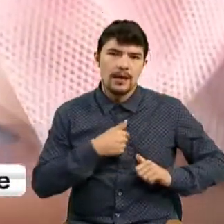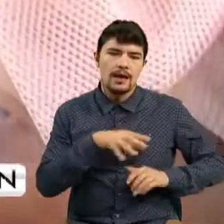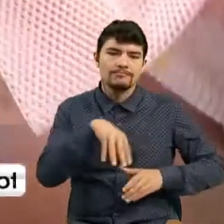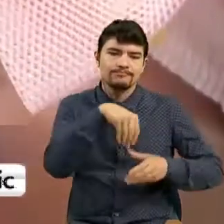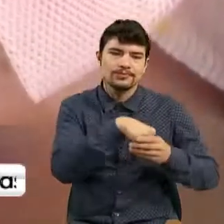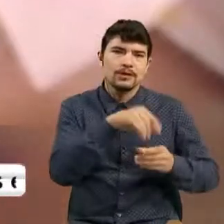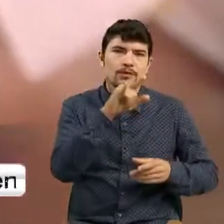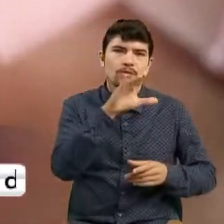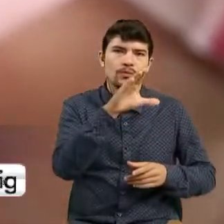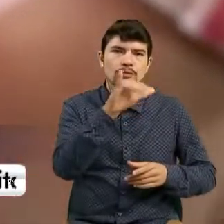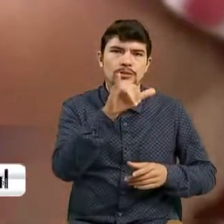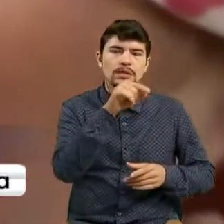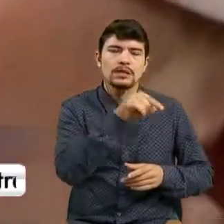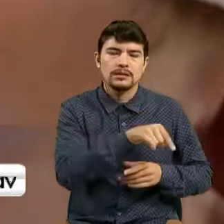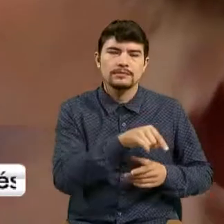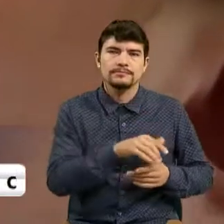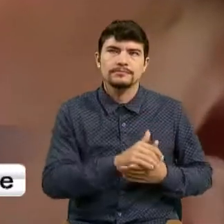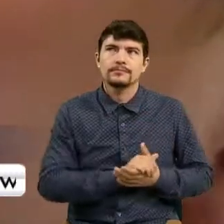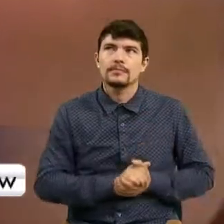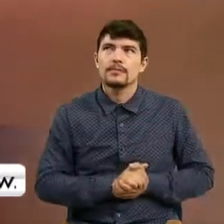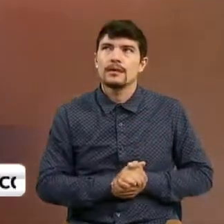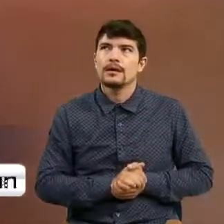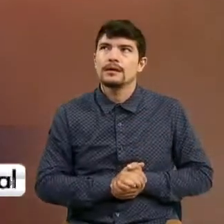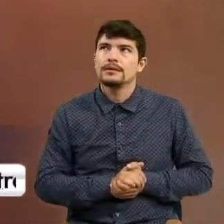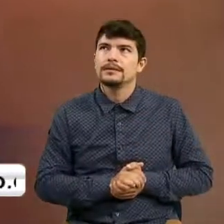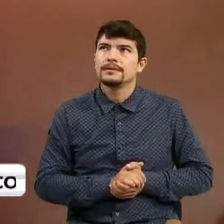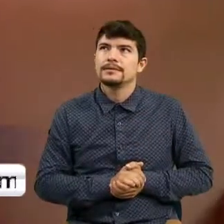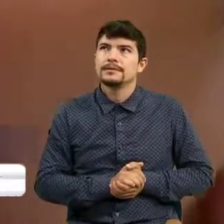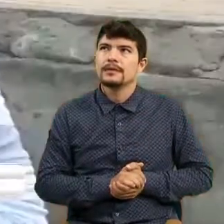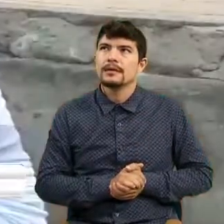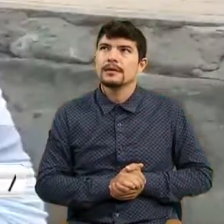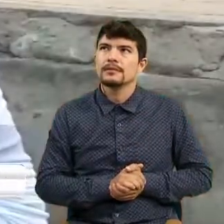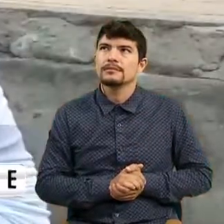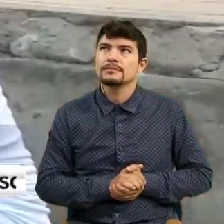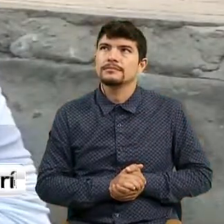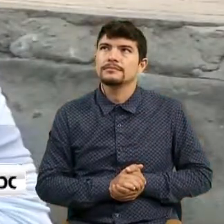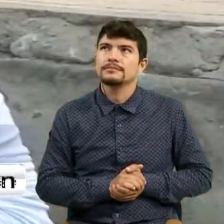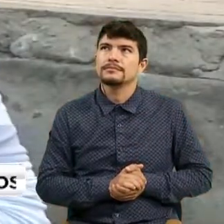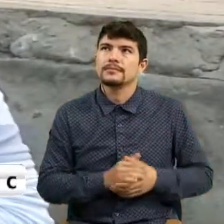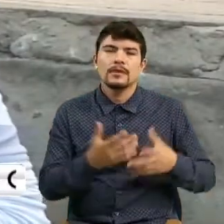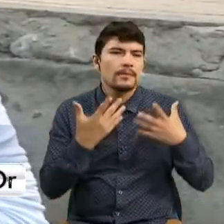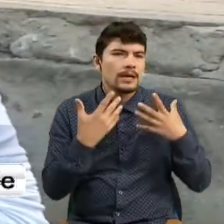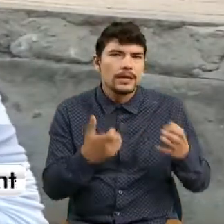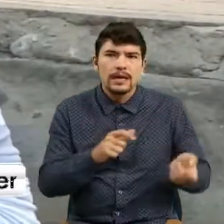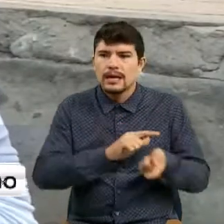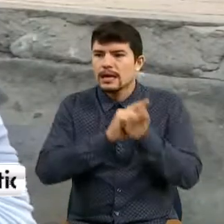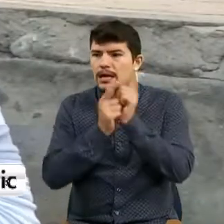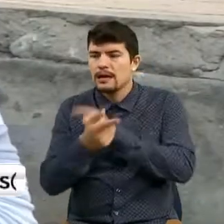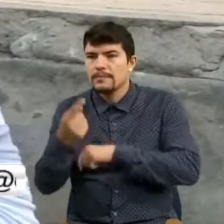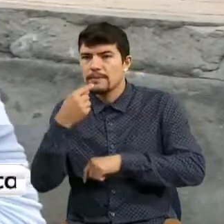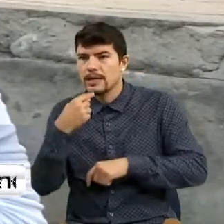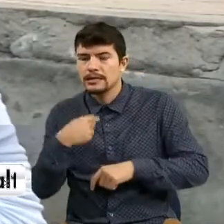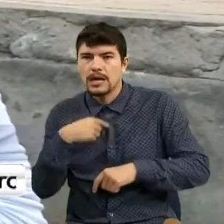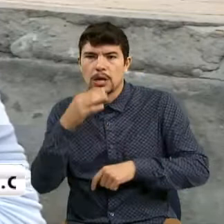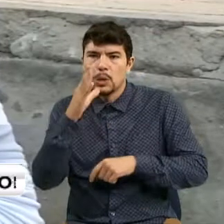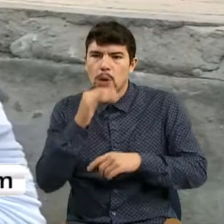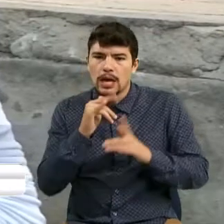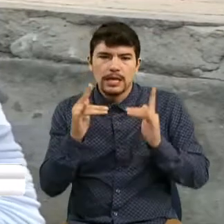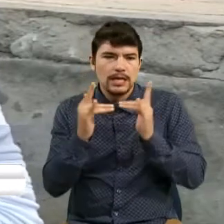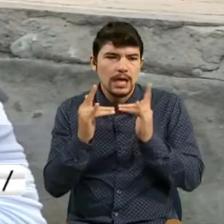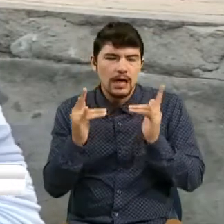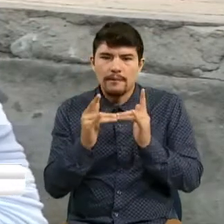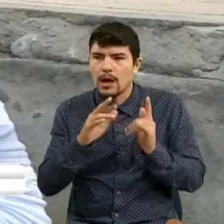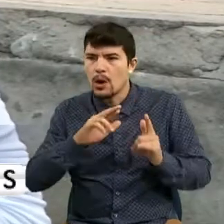intensivos después de una larga batalla no me la querían trasladar decían que no que no habían jamás en ninguna